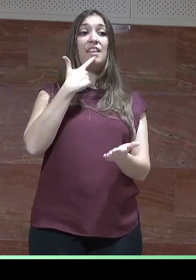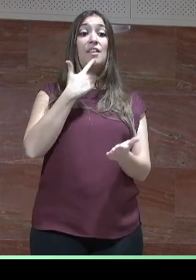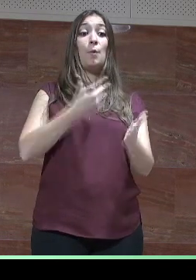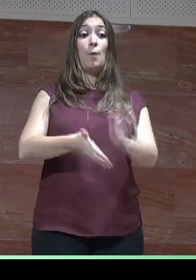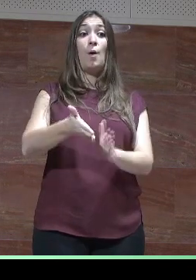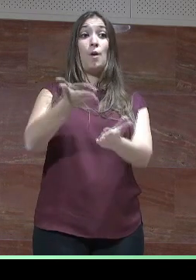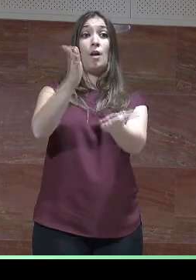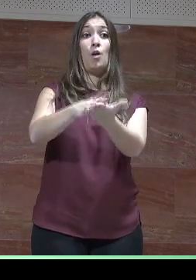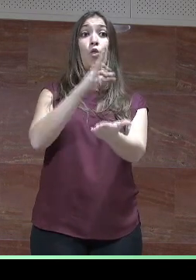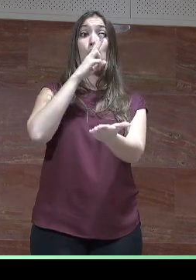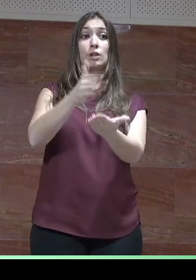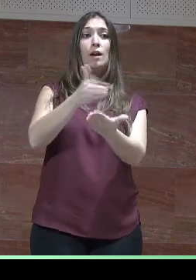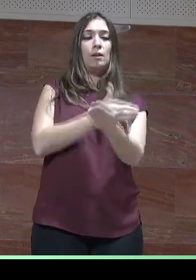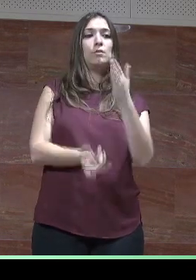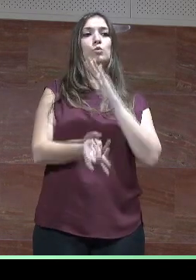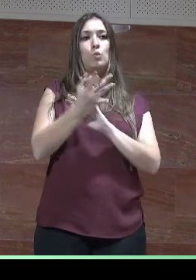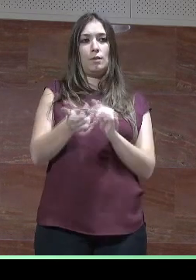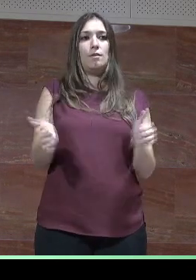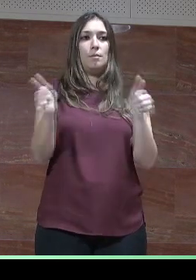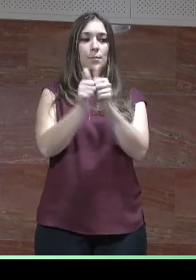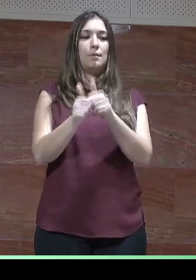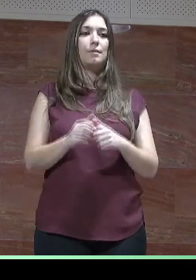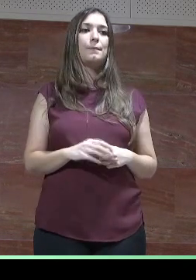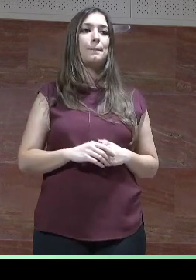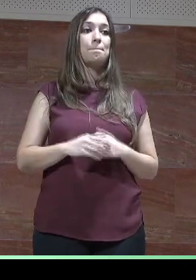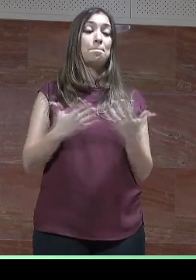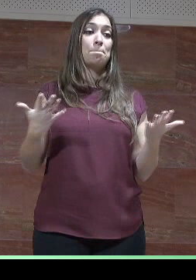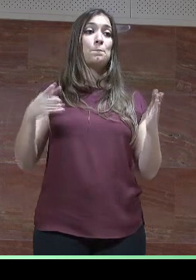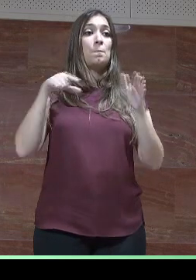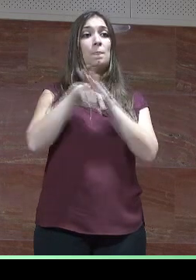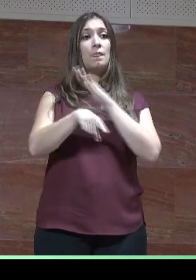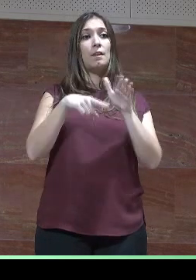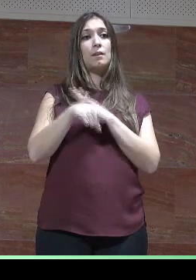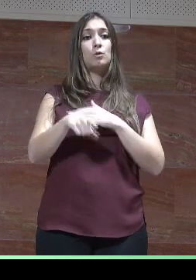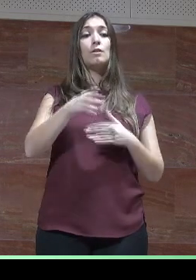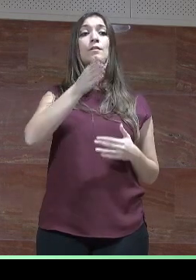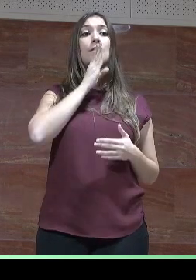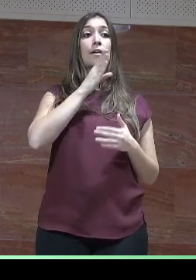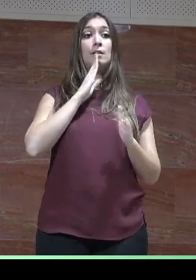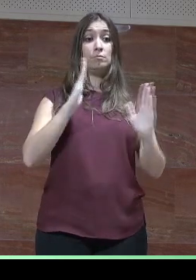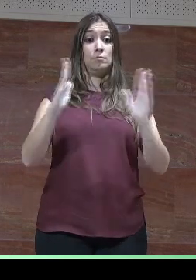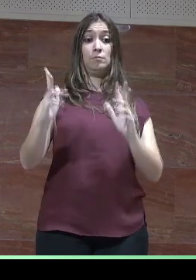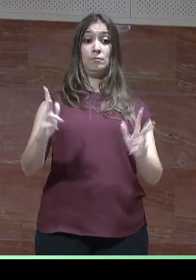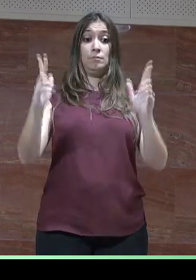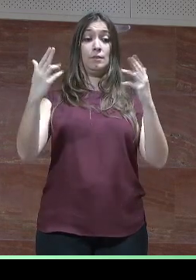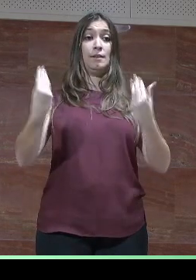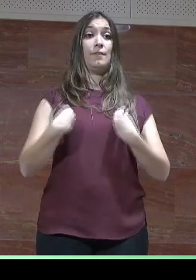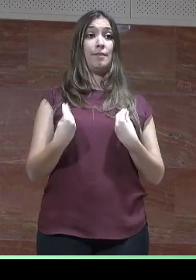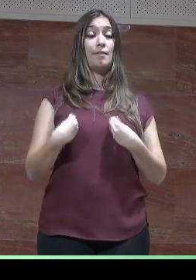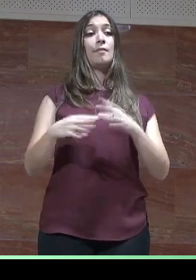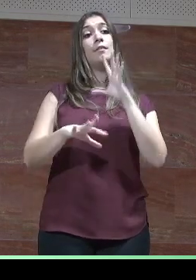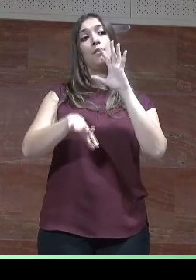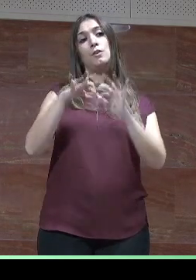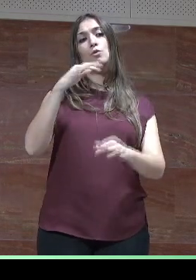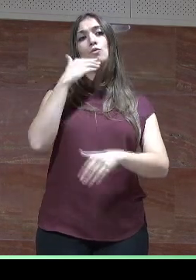últimos años. Bueno, pues esa gestión de ese tracto de nuestra vida y la decisión de